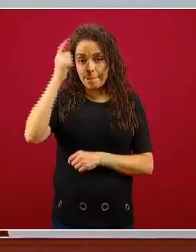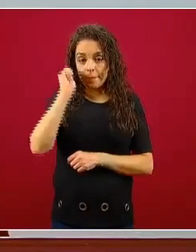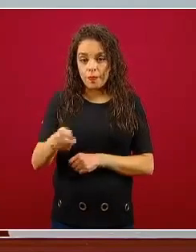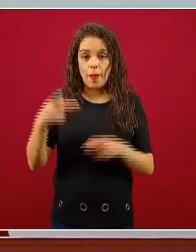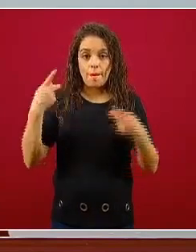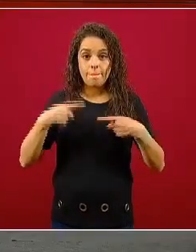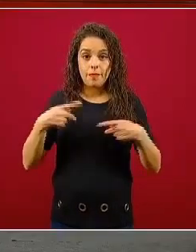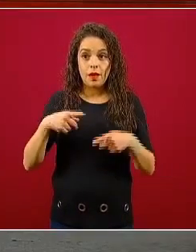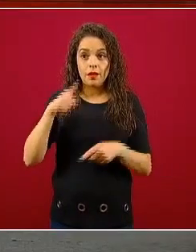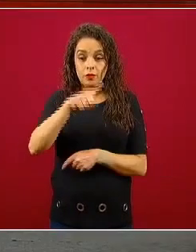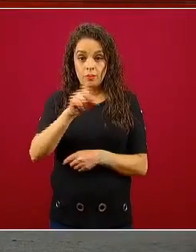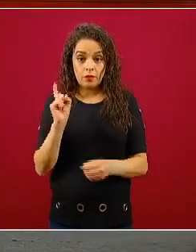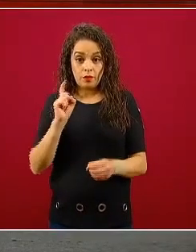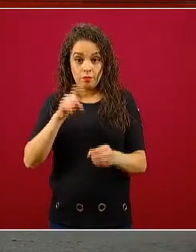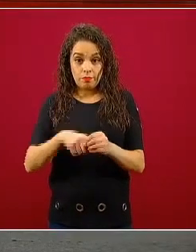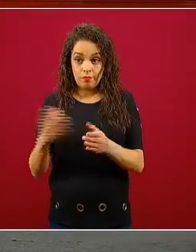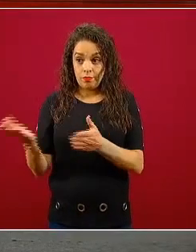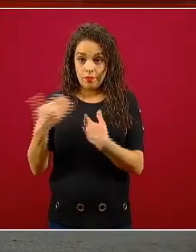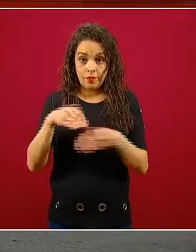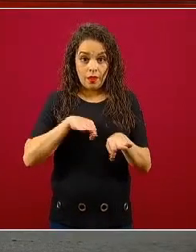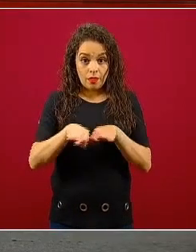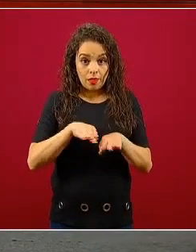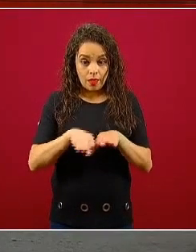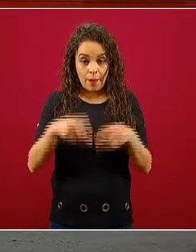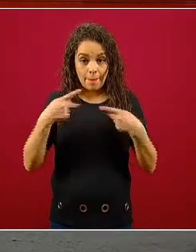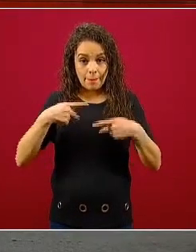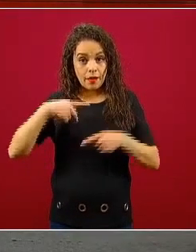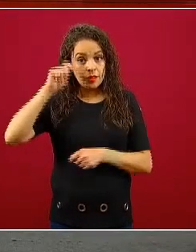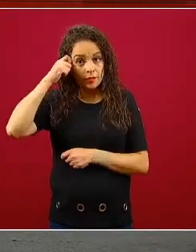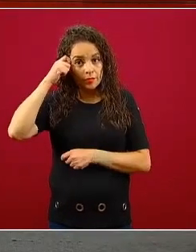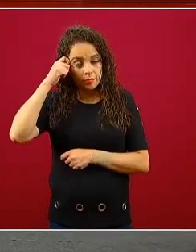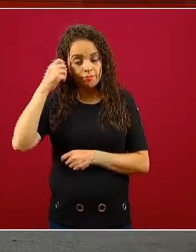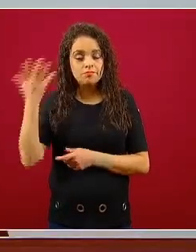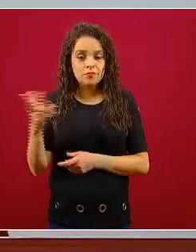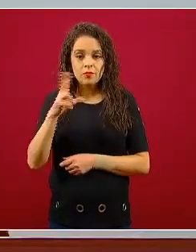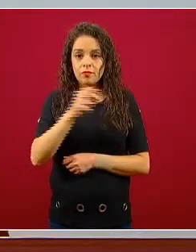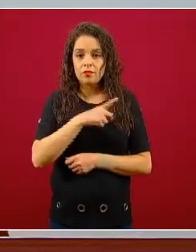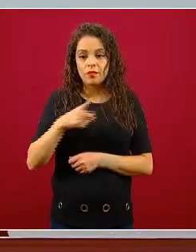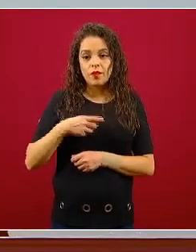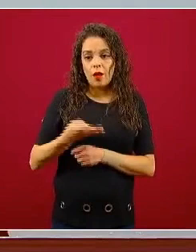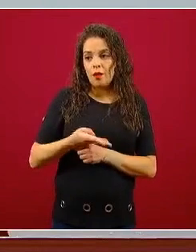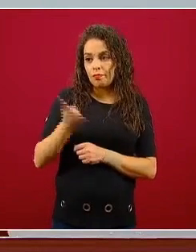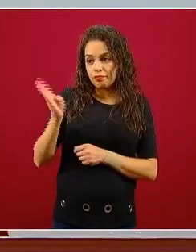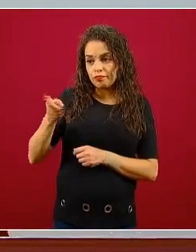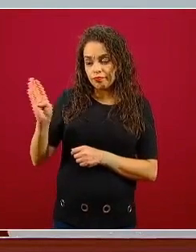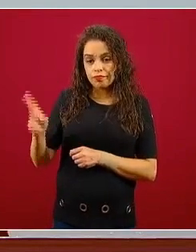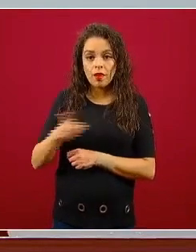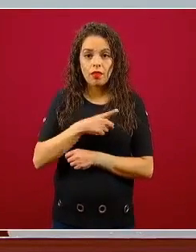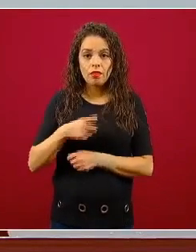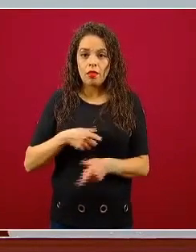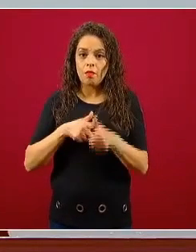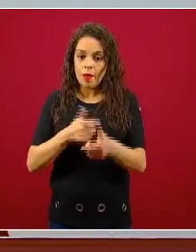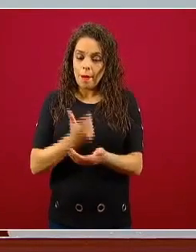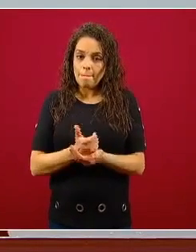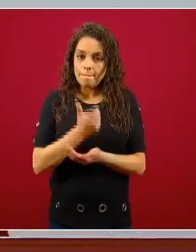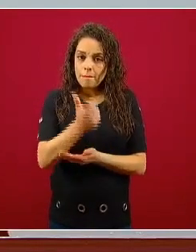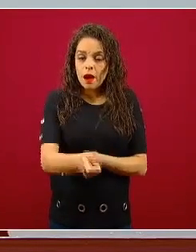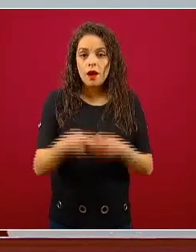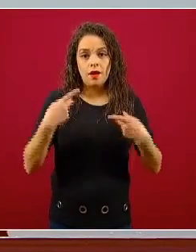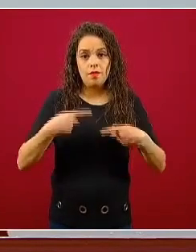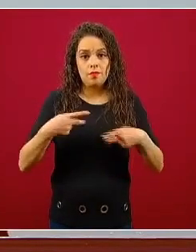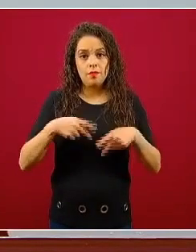empleadores para que sigan, para que no despidan, paguen a las trabajadoras